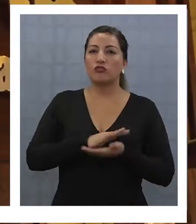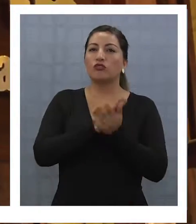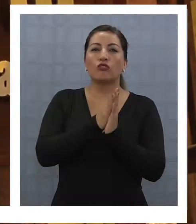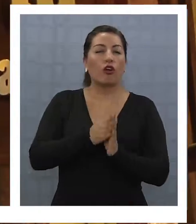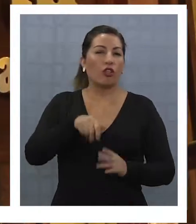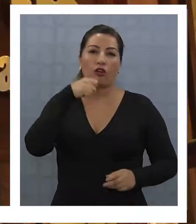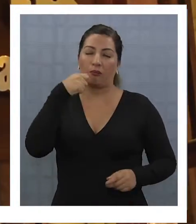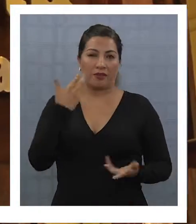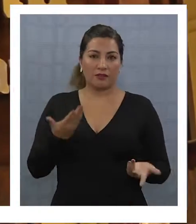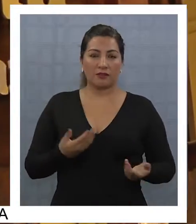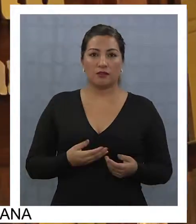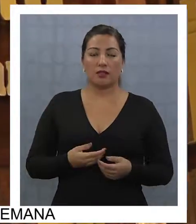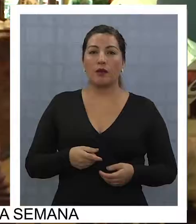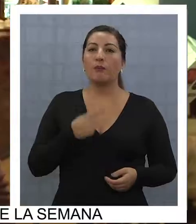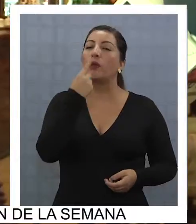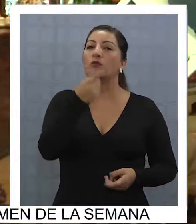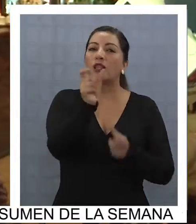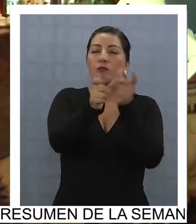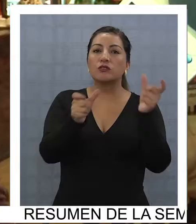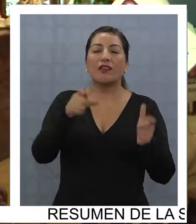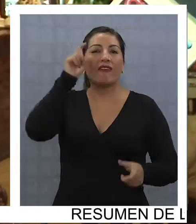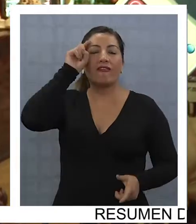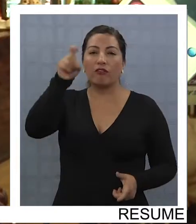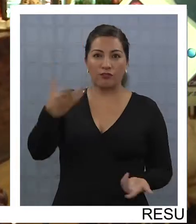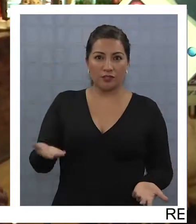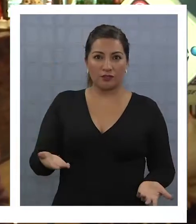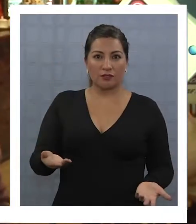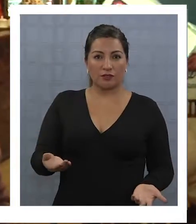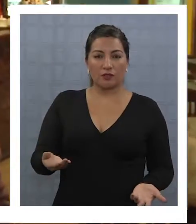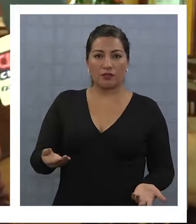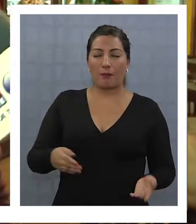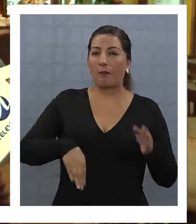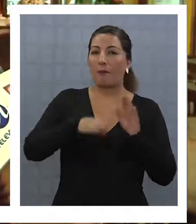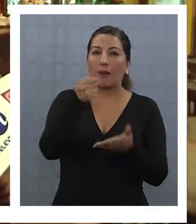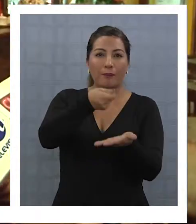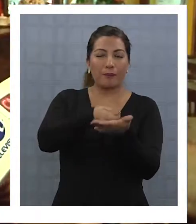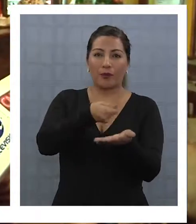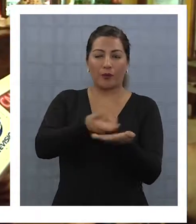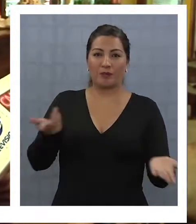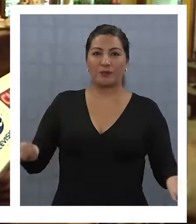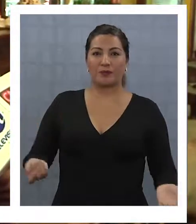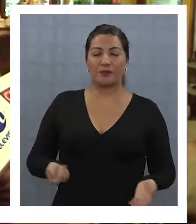Oye, ¿qué es lo que más prefiere el público? ¿Qué es lo que más te buscan aquí en este lugar?